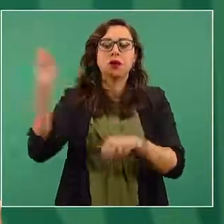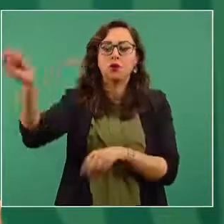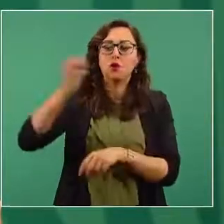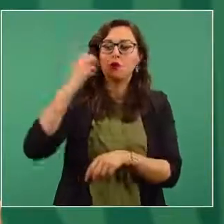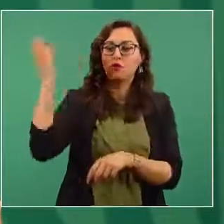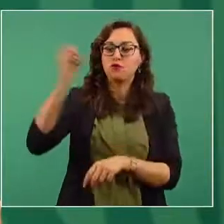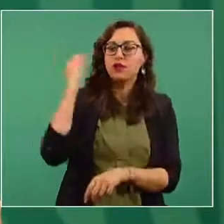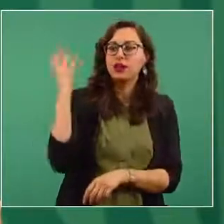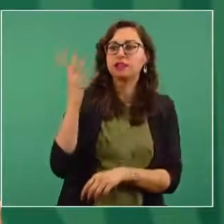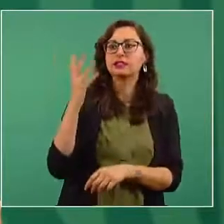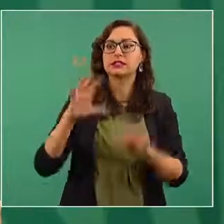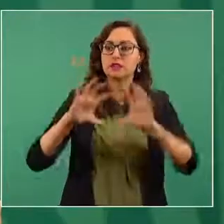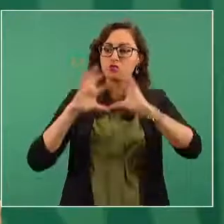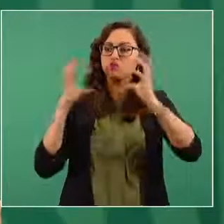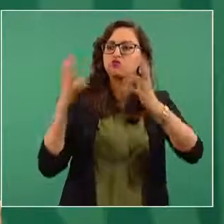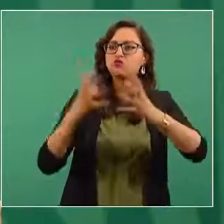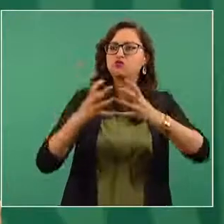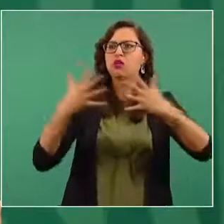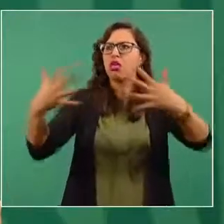si podemos asistir.